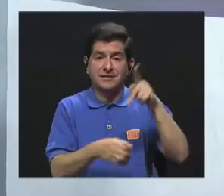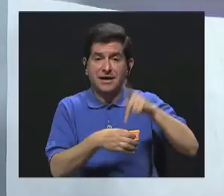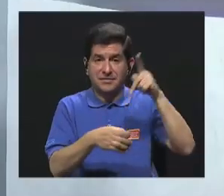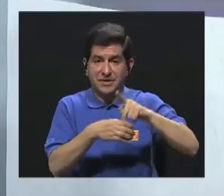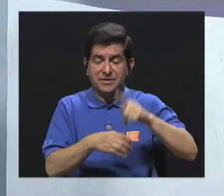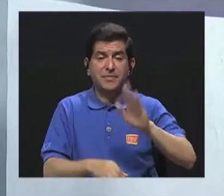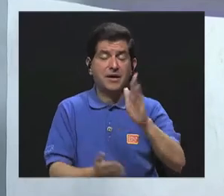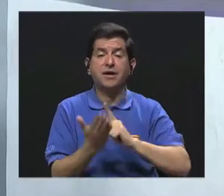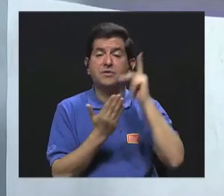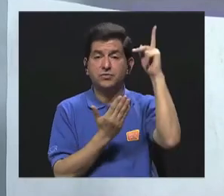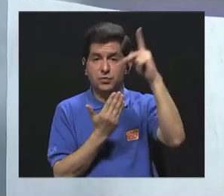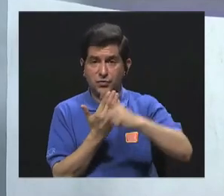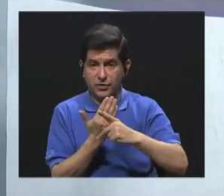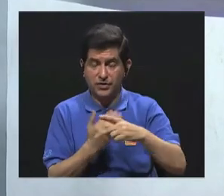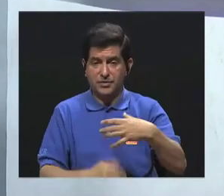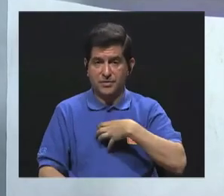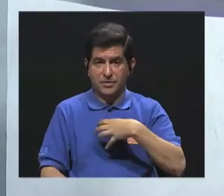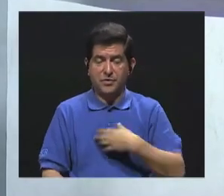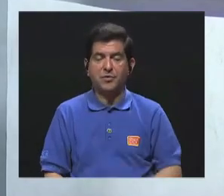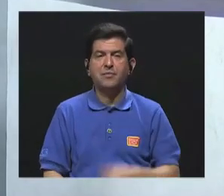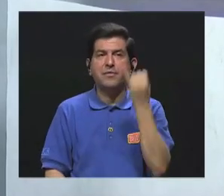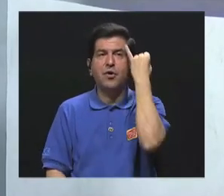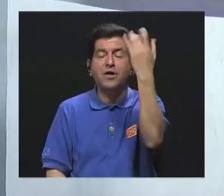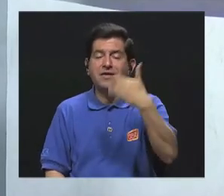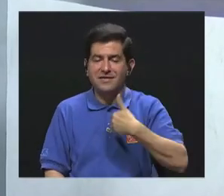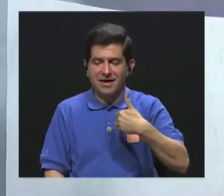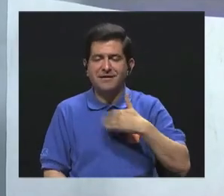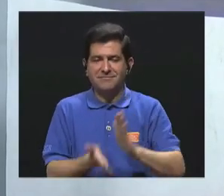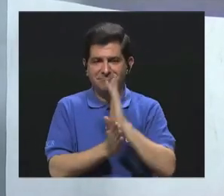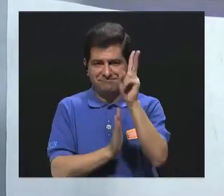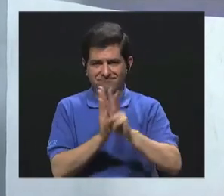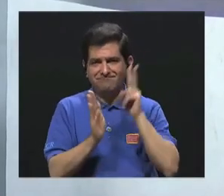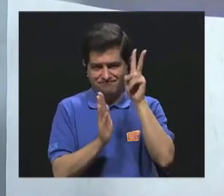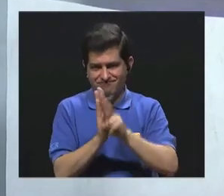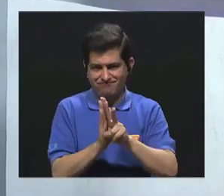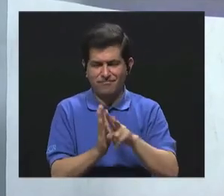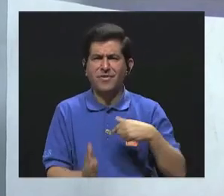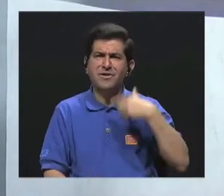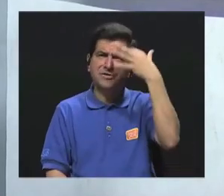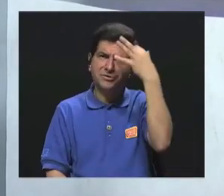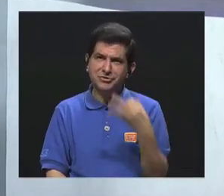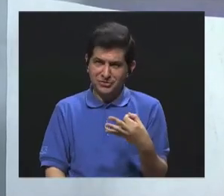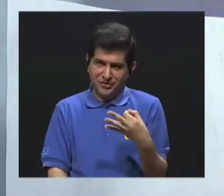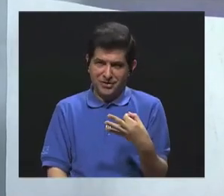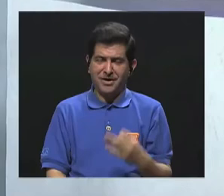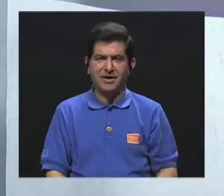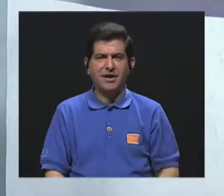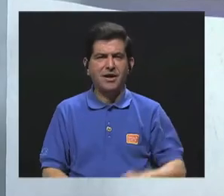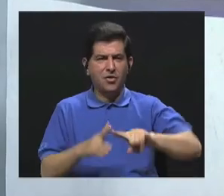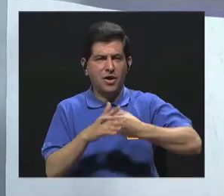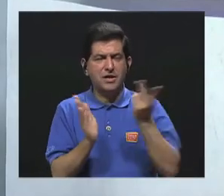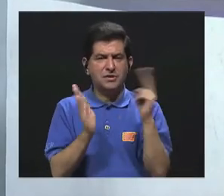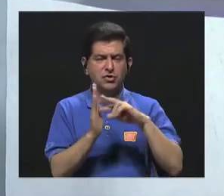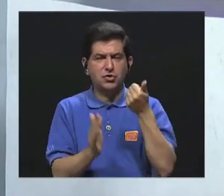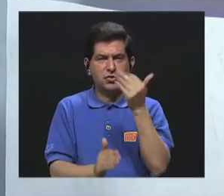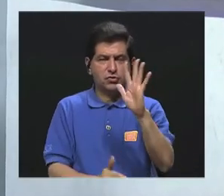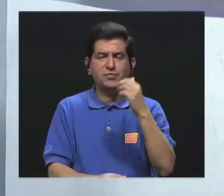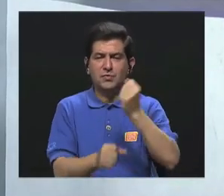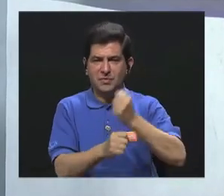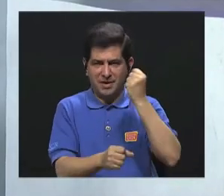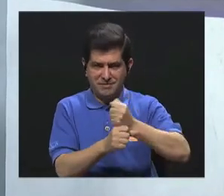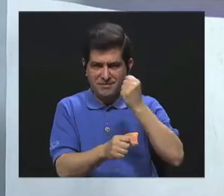sus programas, que fue una de las intenciones del documental. Así que yo creo que a inicios del 2015 vamos a